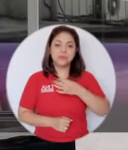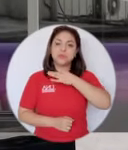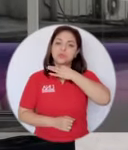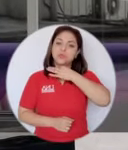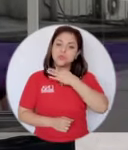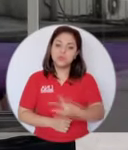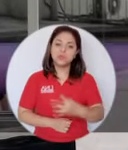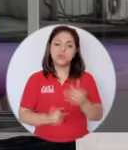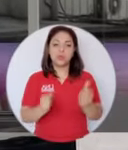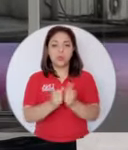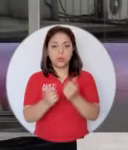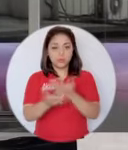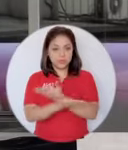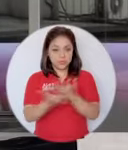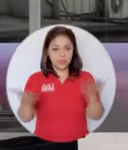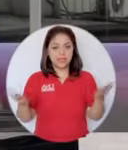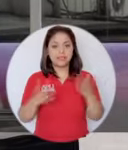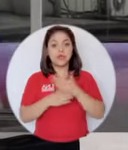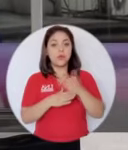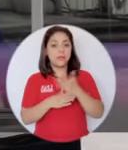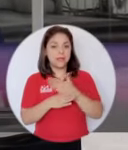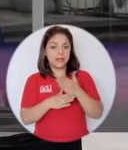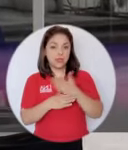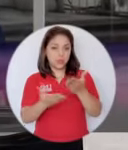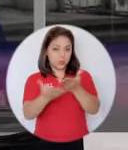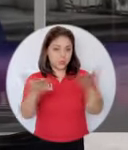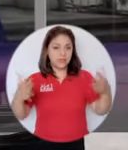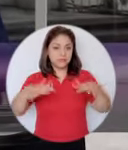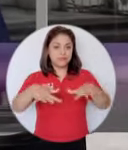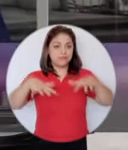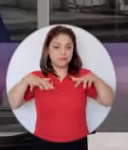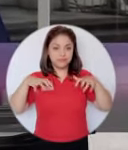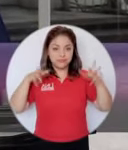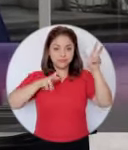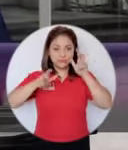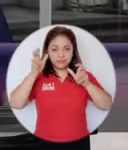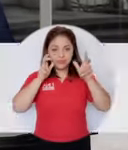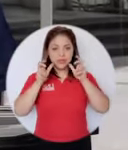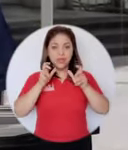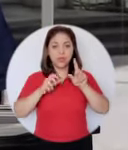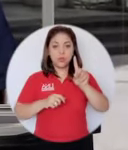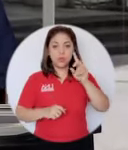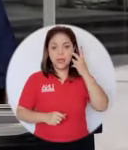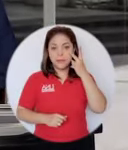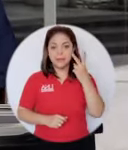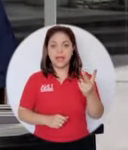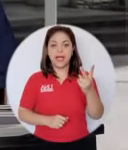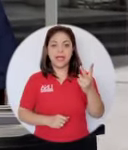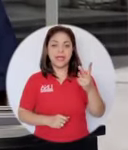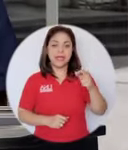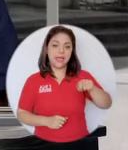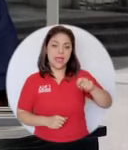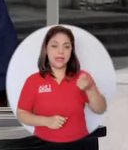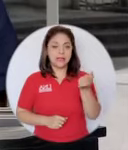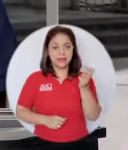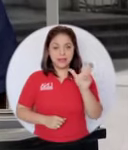estar con ustedes y compartiendo con toda la audiencia de Una Mirada de